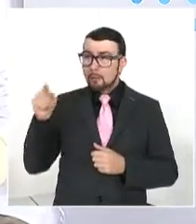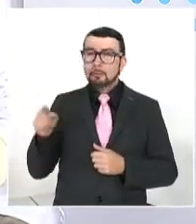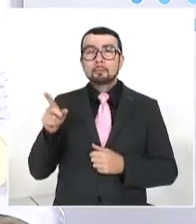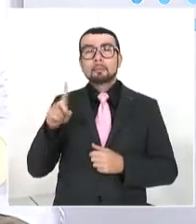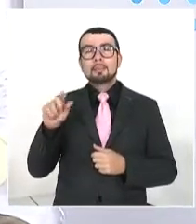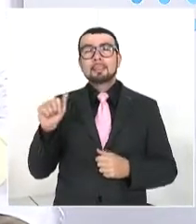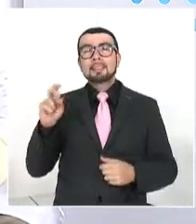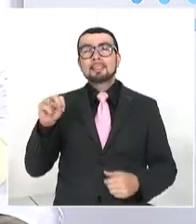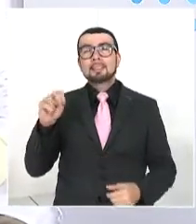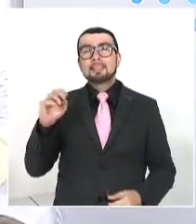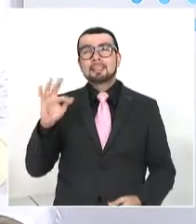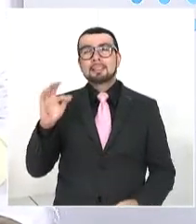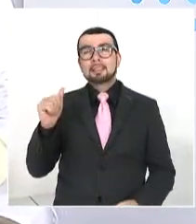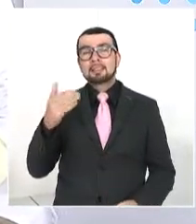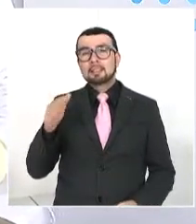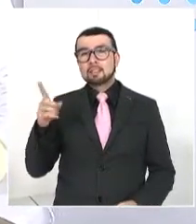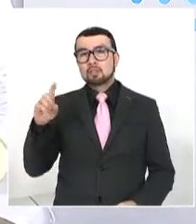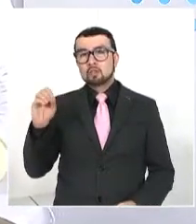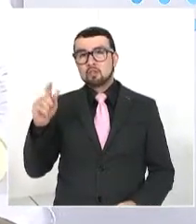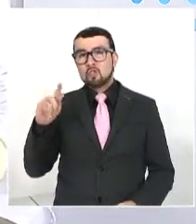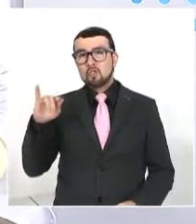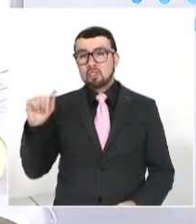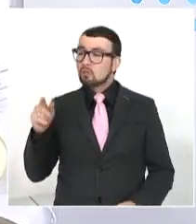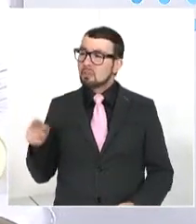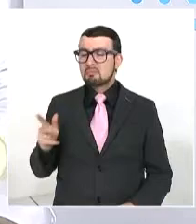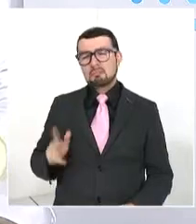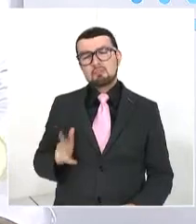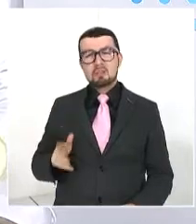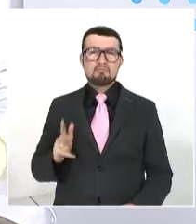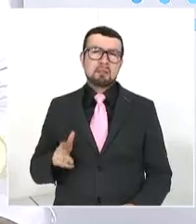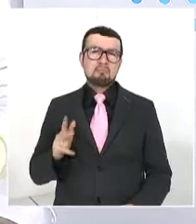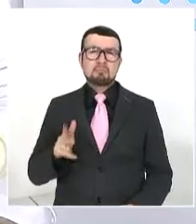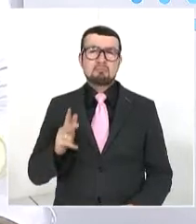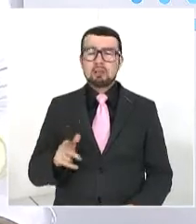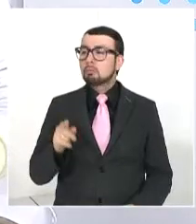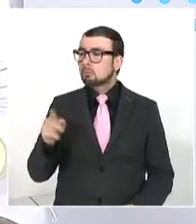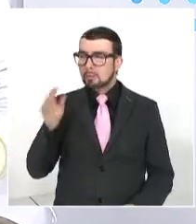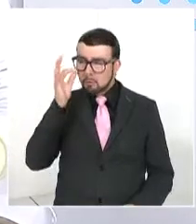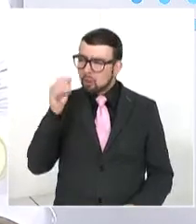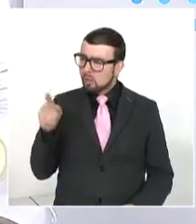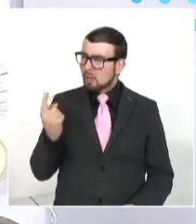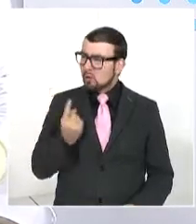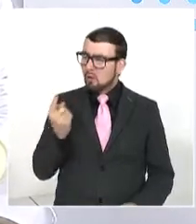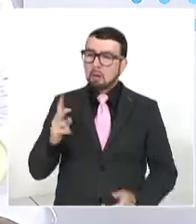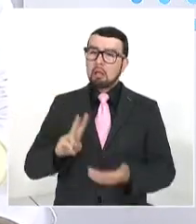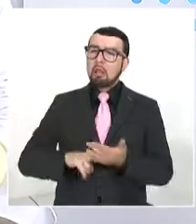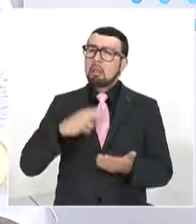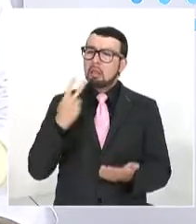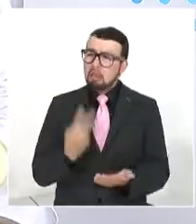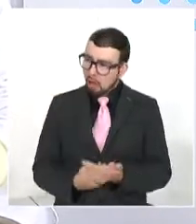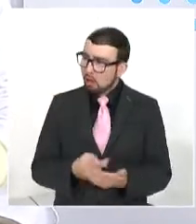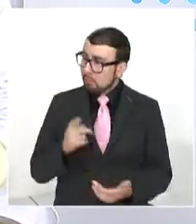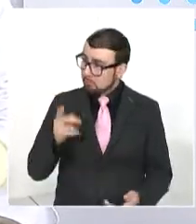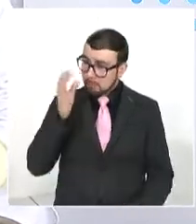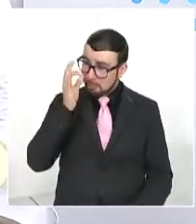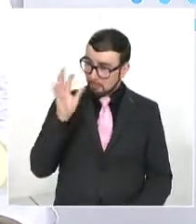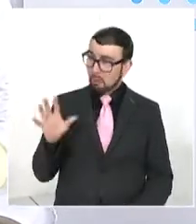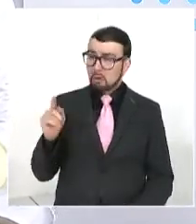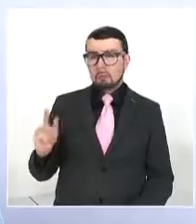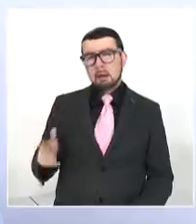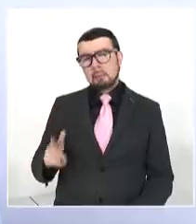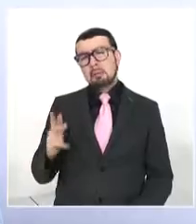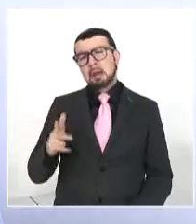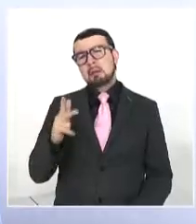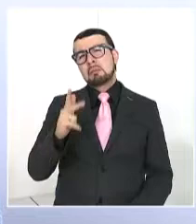caminando hasta nuestro Parque de la Salud en el centro de la ciudad? ¿Cuántas veces se caía usted solo, muchas veces caminando para poder llegar hasta